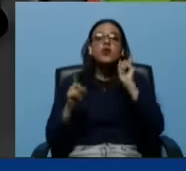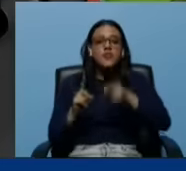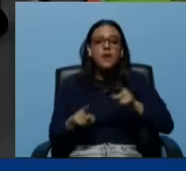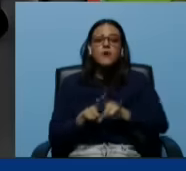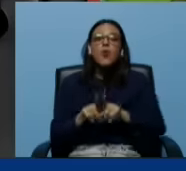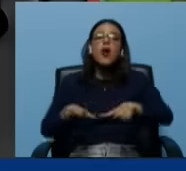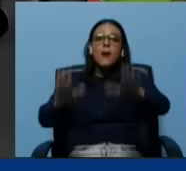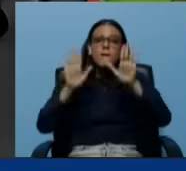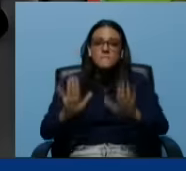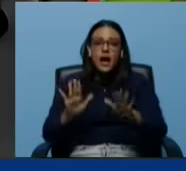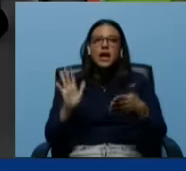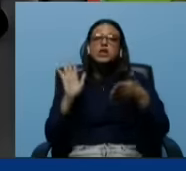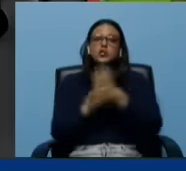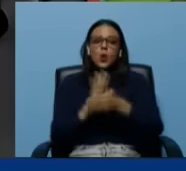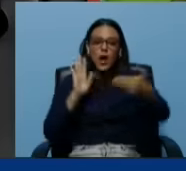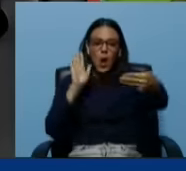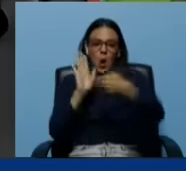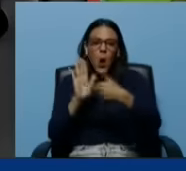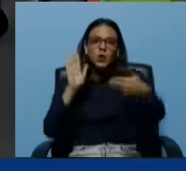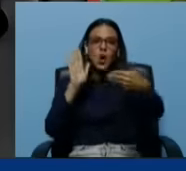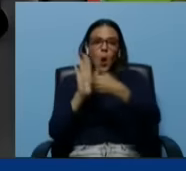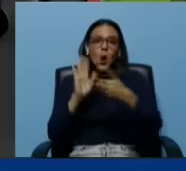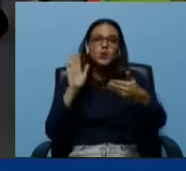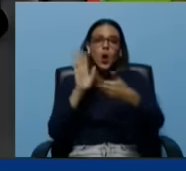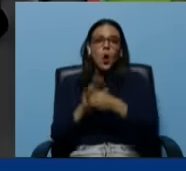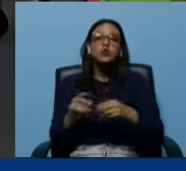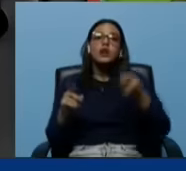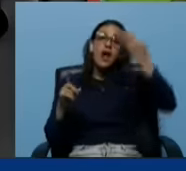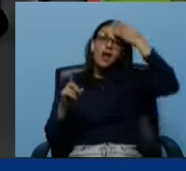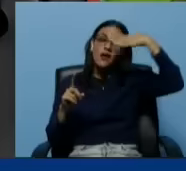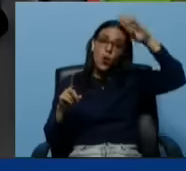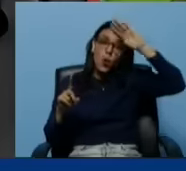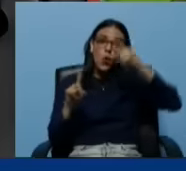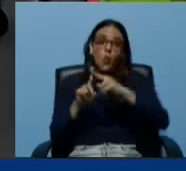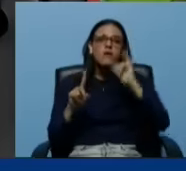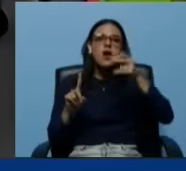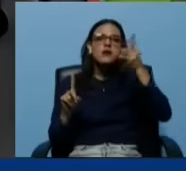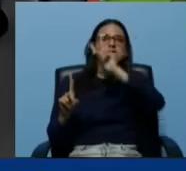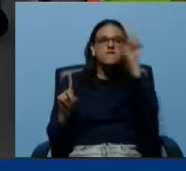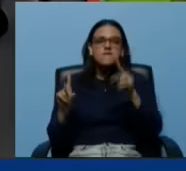incesante en contra de Cuba y Venezuela.